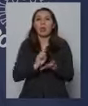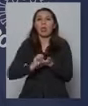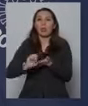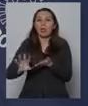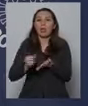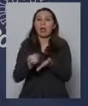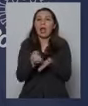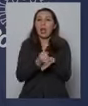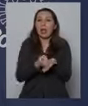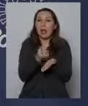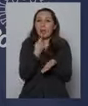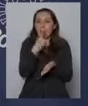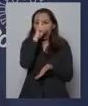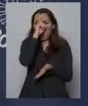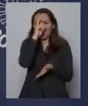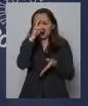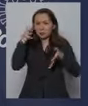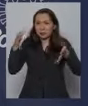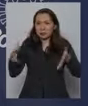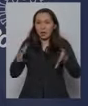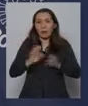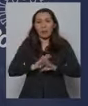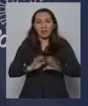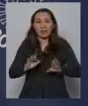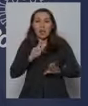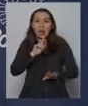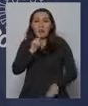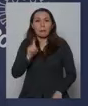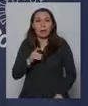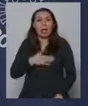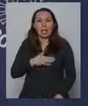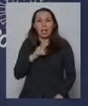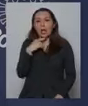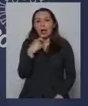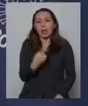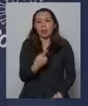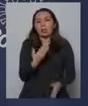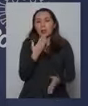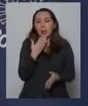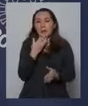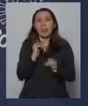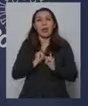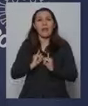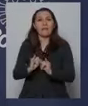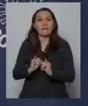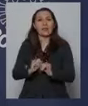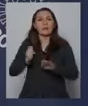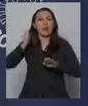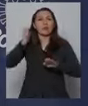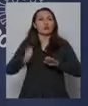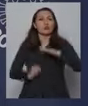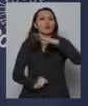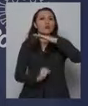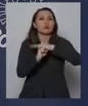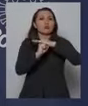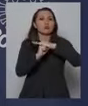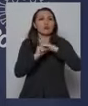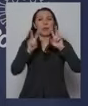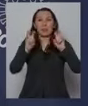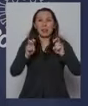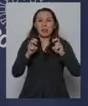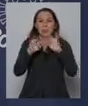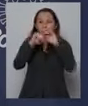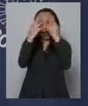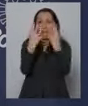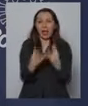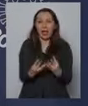de medicamentos en los hospitales? Para terminar ahí esa pregunta, pero quería preguntarle por el informe de la Corte Suprema que habla de las cárceles. Dice